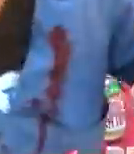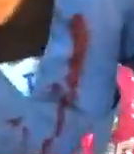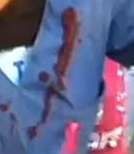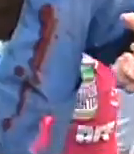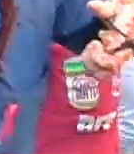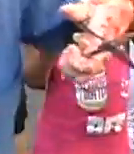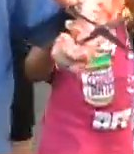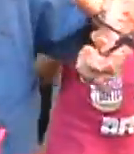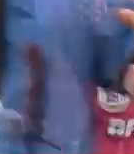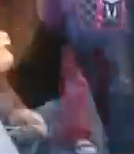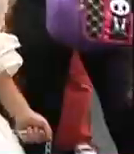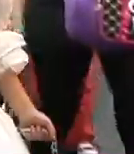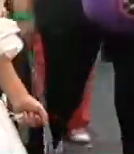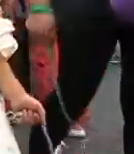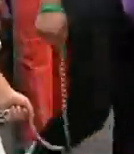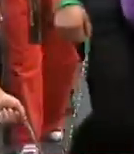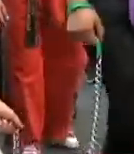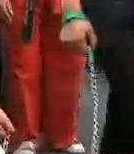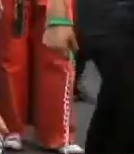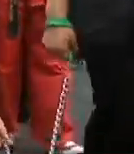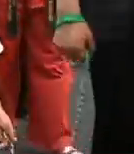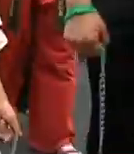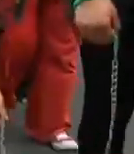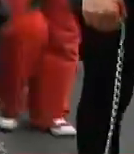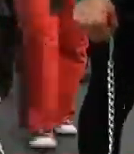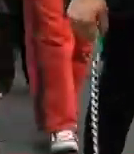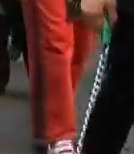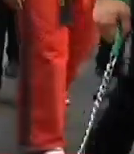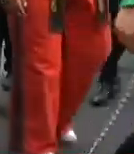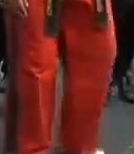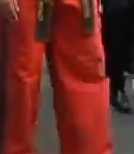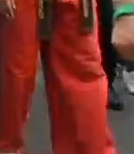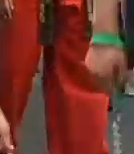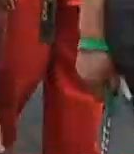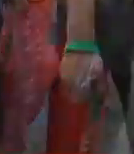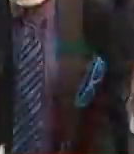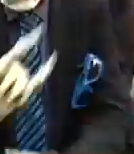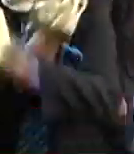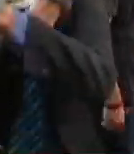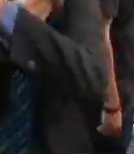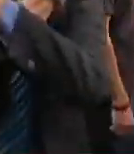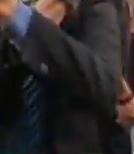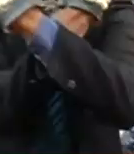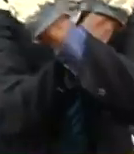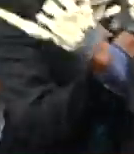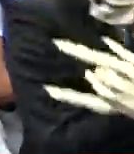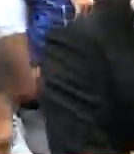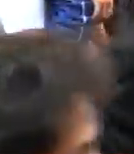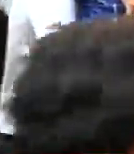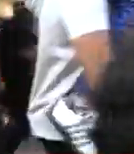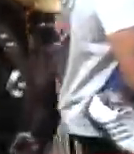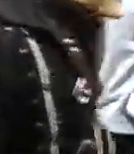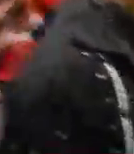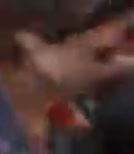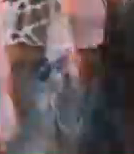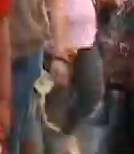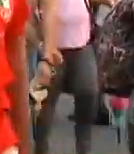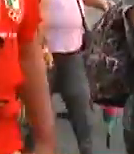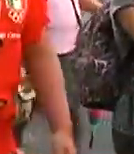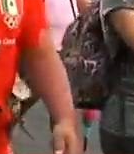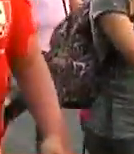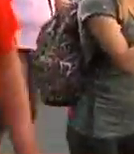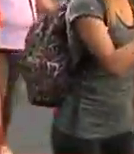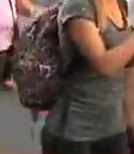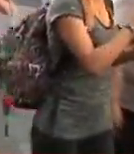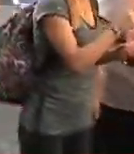la explanada del Monumento a la Revolución hacia el Zócalo capitalino. Este año los asistentes fueron maquillados a cambio de bolsas de